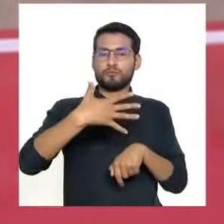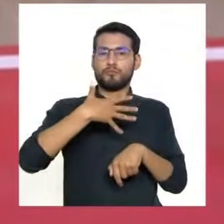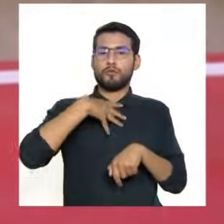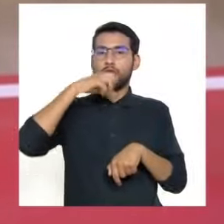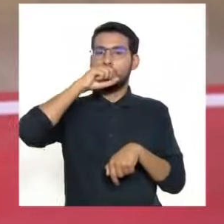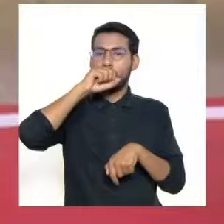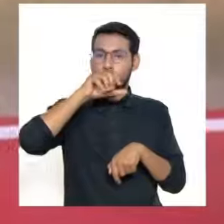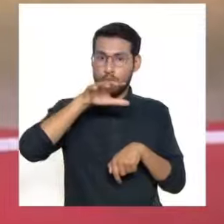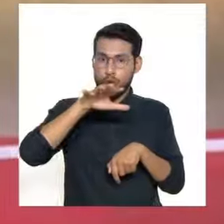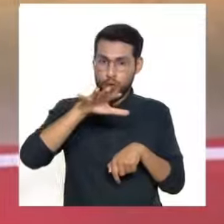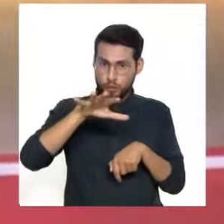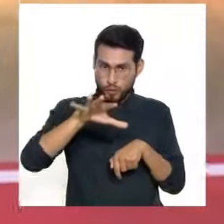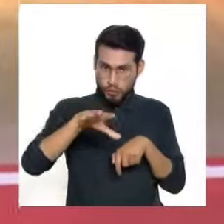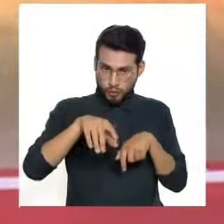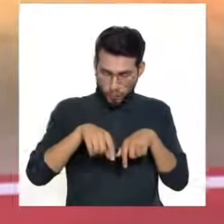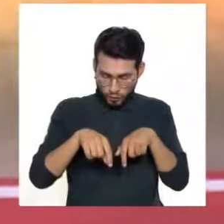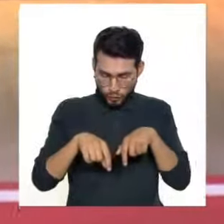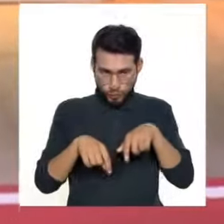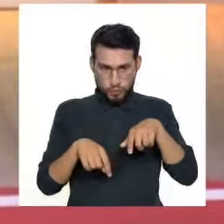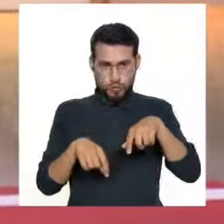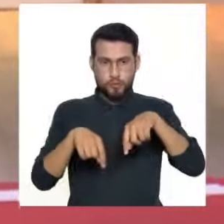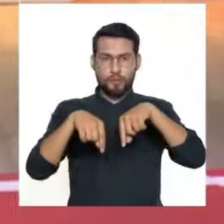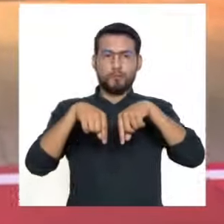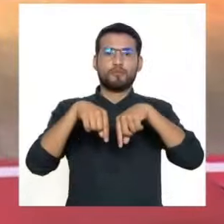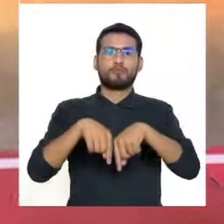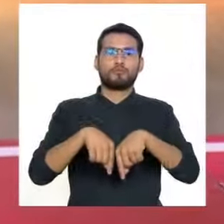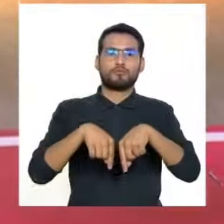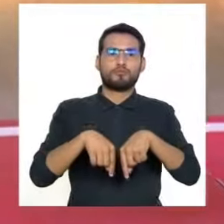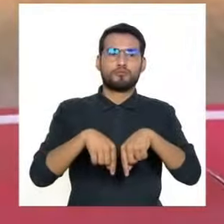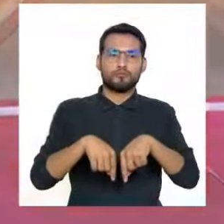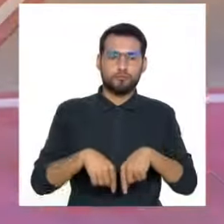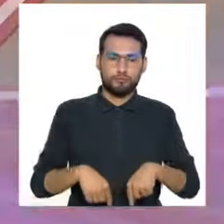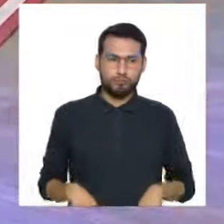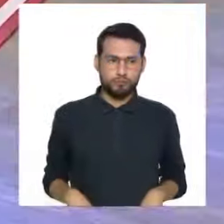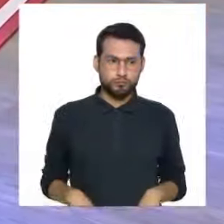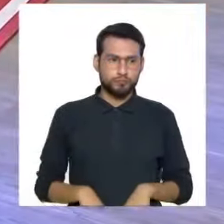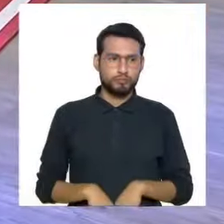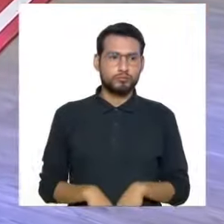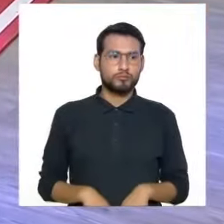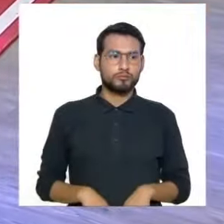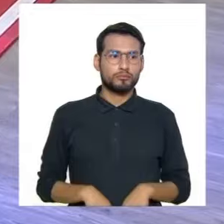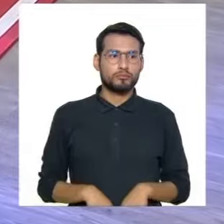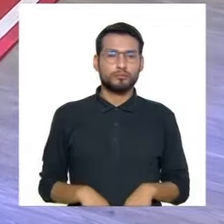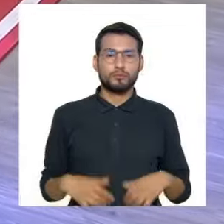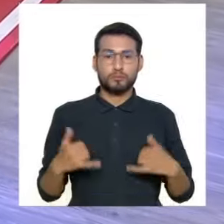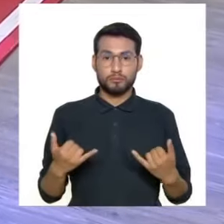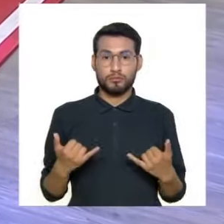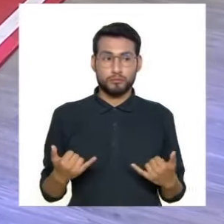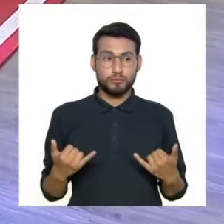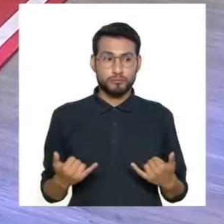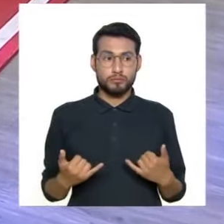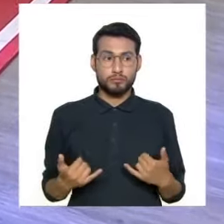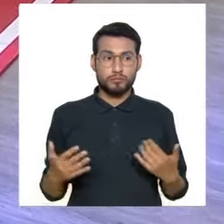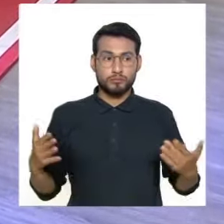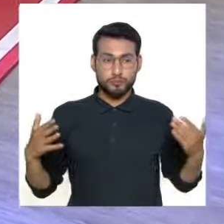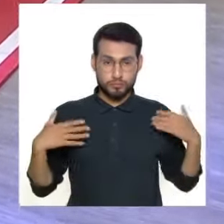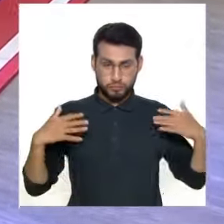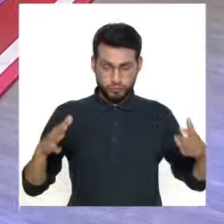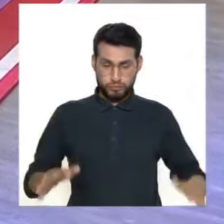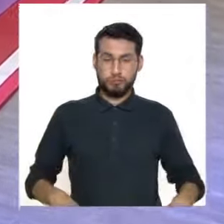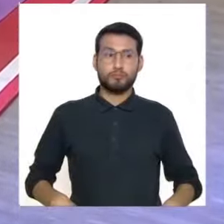llevo el pie izquierdo adelante junto en parvatasana ahora inhalo Llevo los